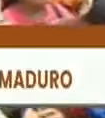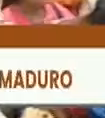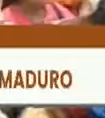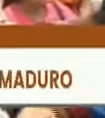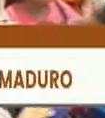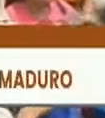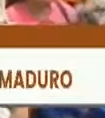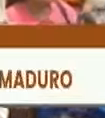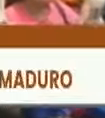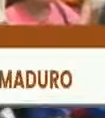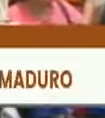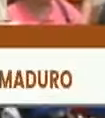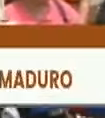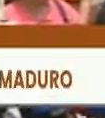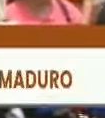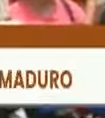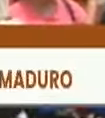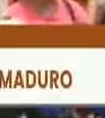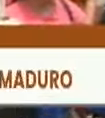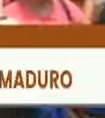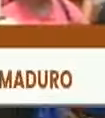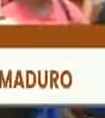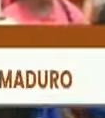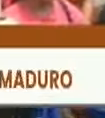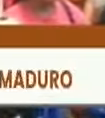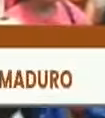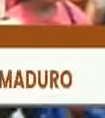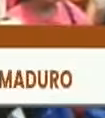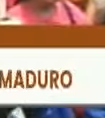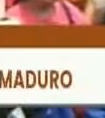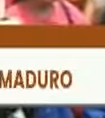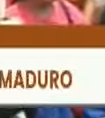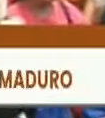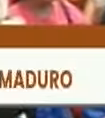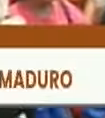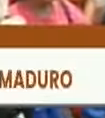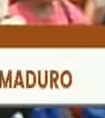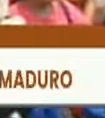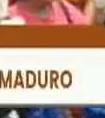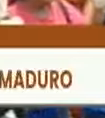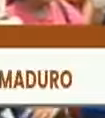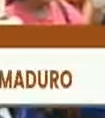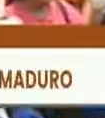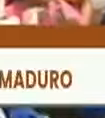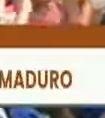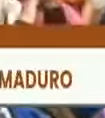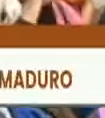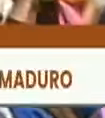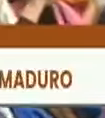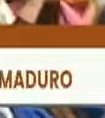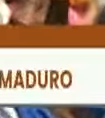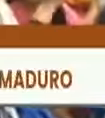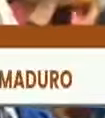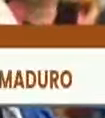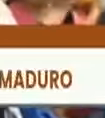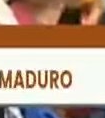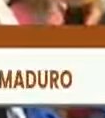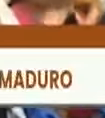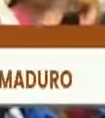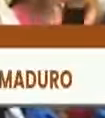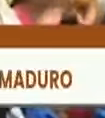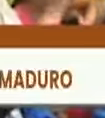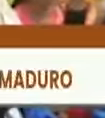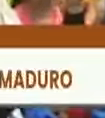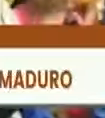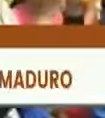una nueva y gran victoria este 28 de julio. Bienvenido Falcón, bienvenido al occidente, y con ustedes